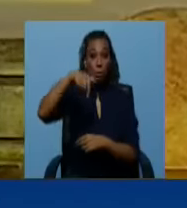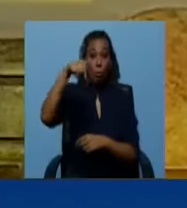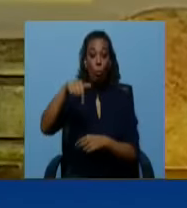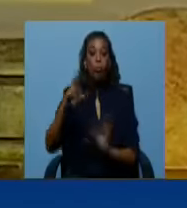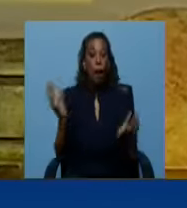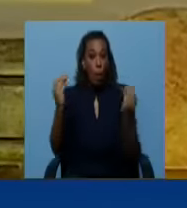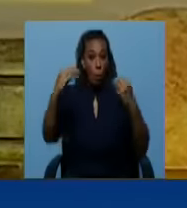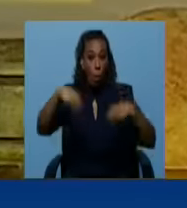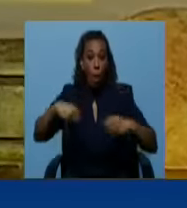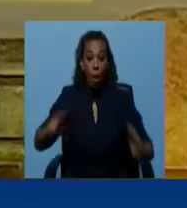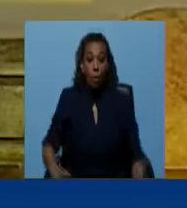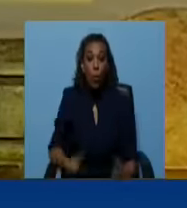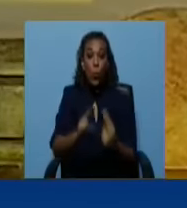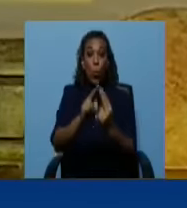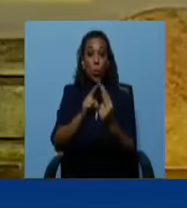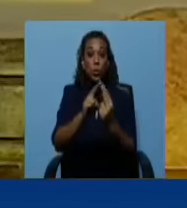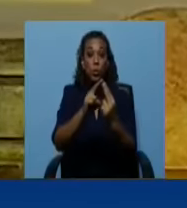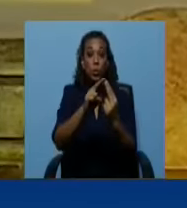este encuentro